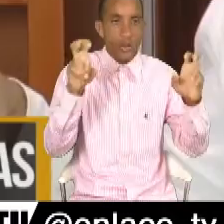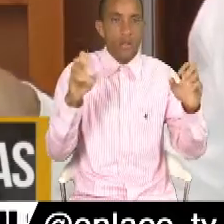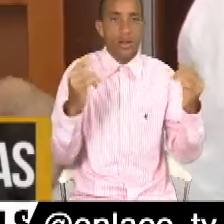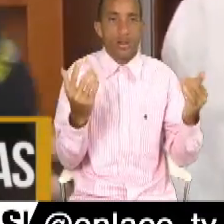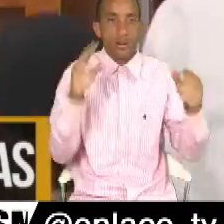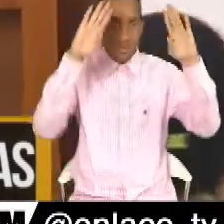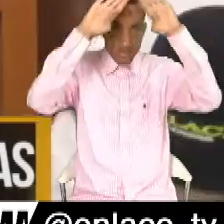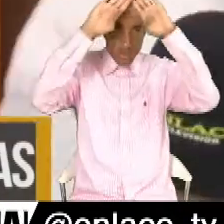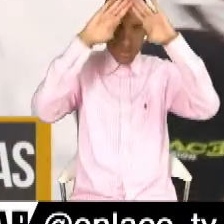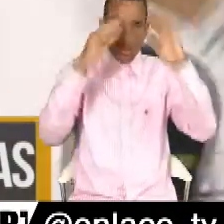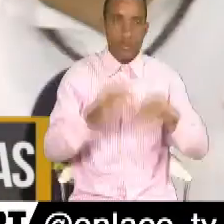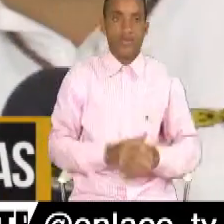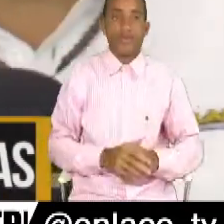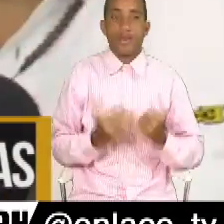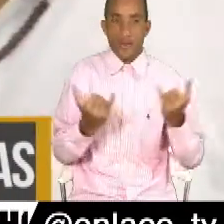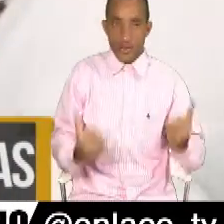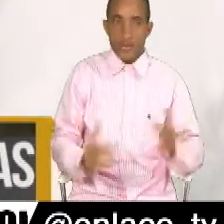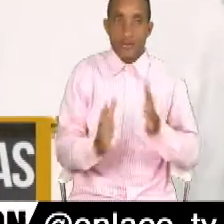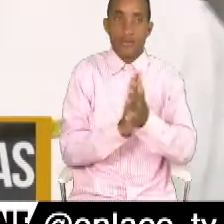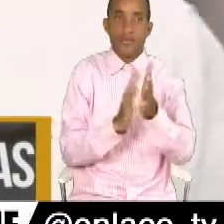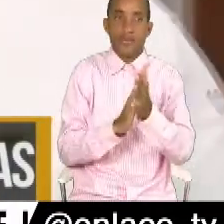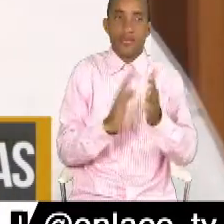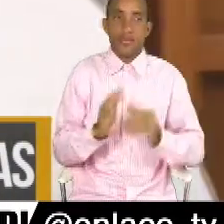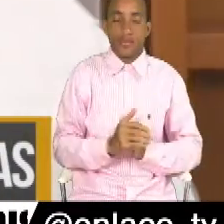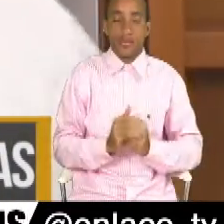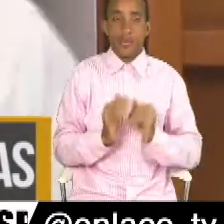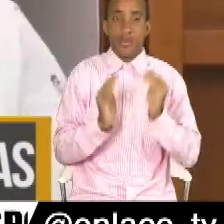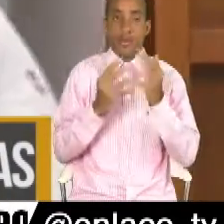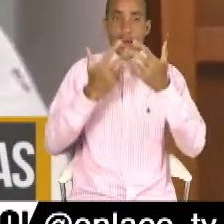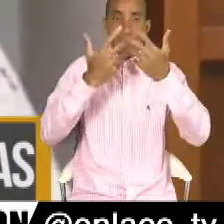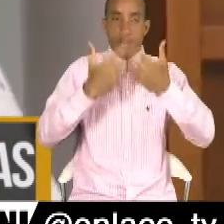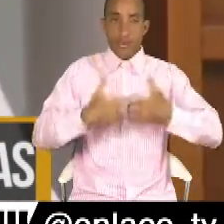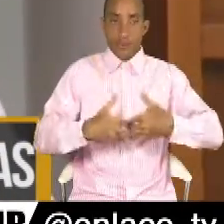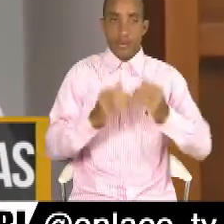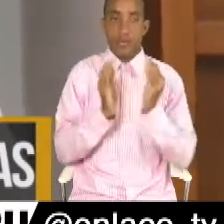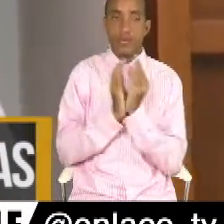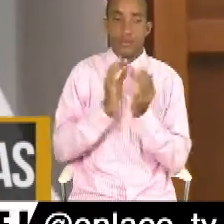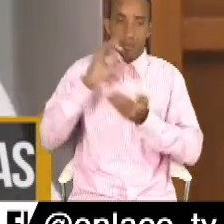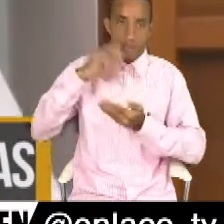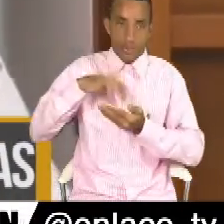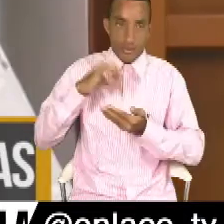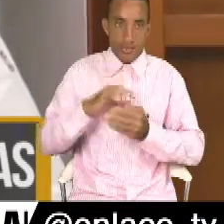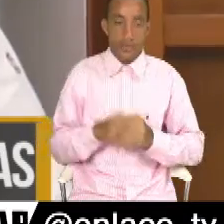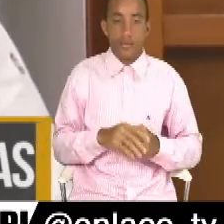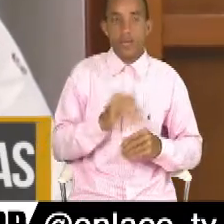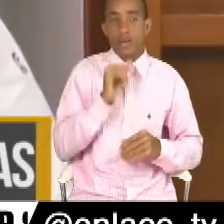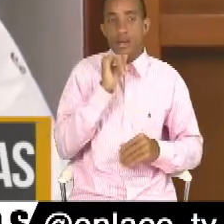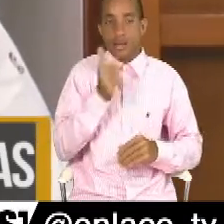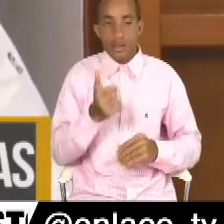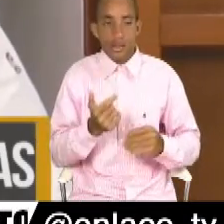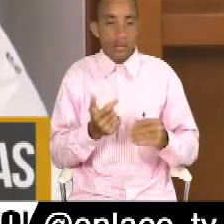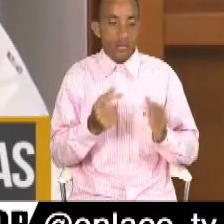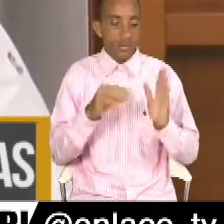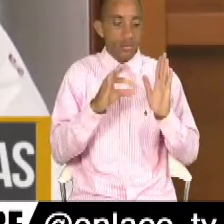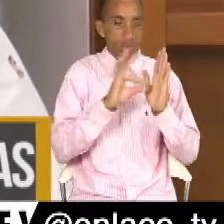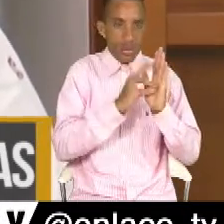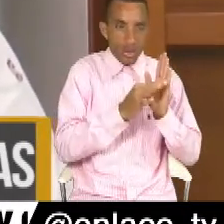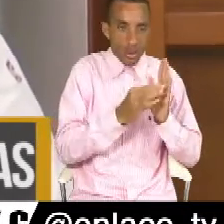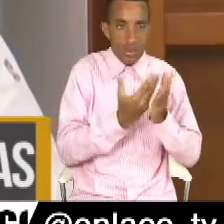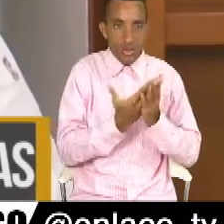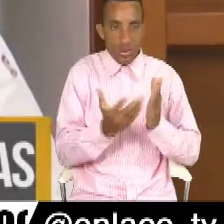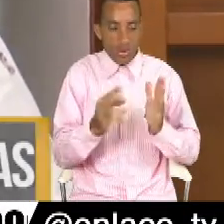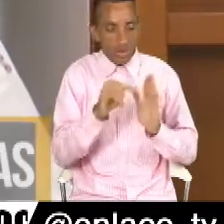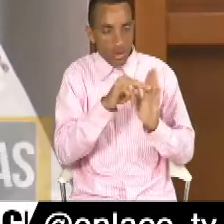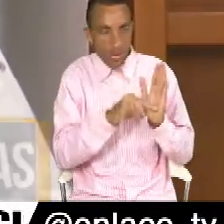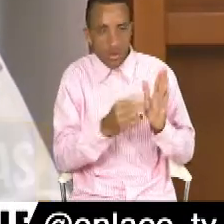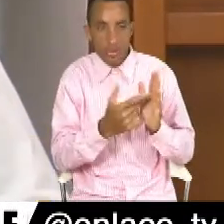centro. Muy bien, ese reporte oficial que entrega la empresa Aguas de Barranca Bermeja, se violaron los protocolos, se ha dicho por parte de la empresa. Continúen ustedes con más información